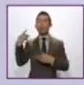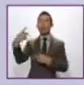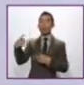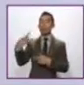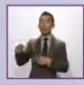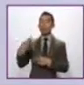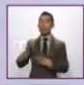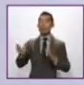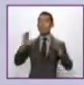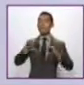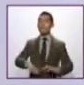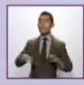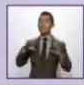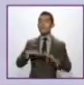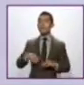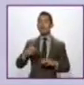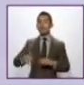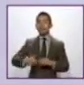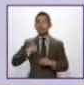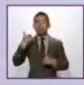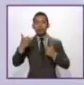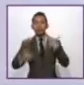bolsillo. Ellos aprovecharon que